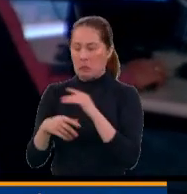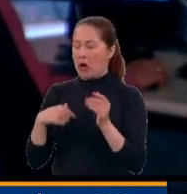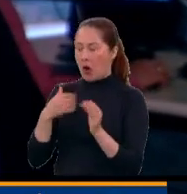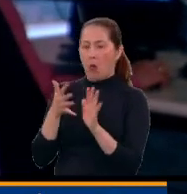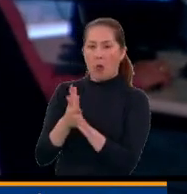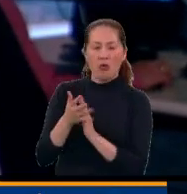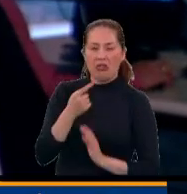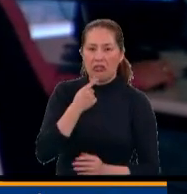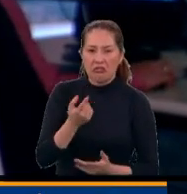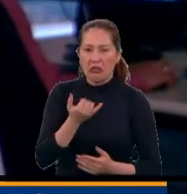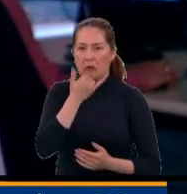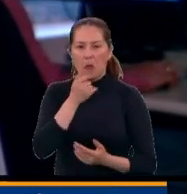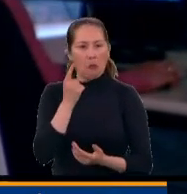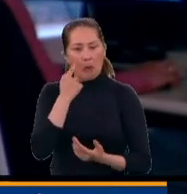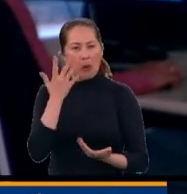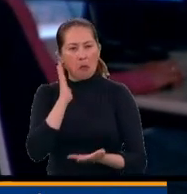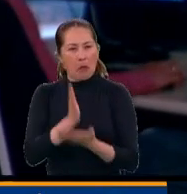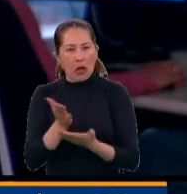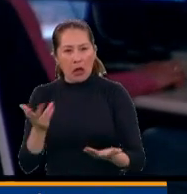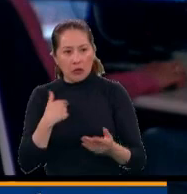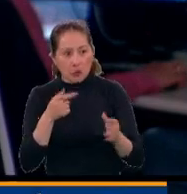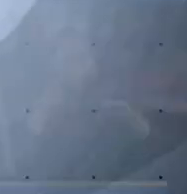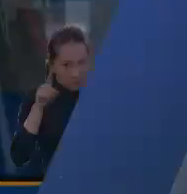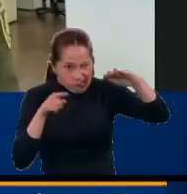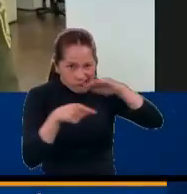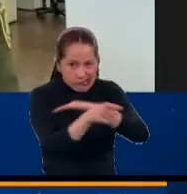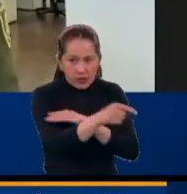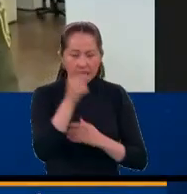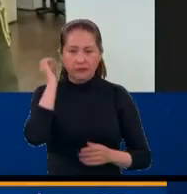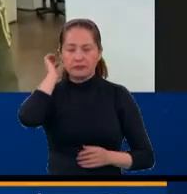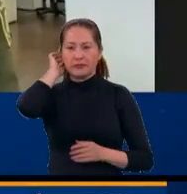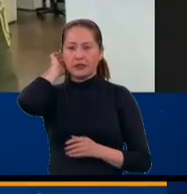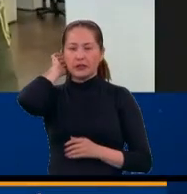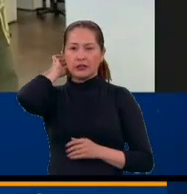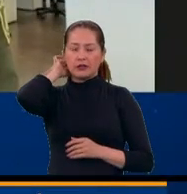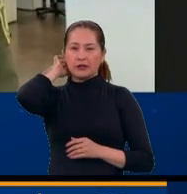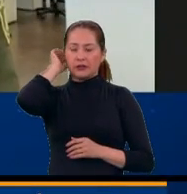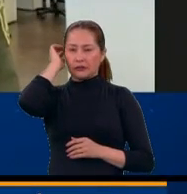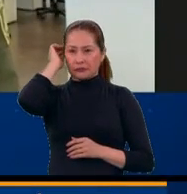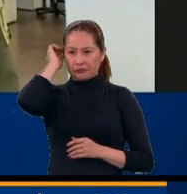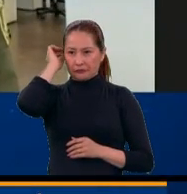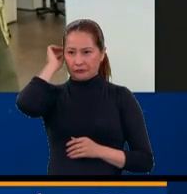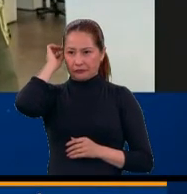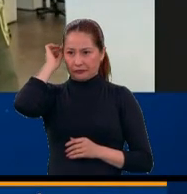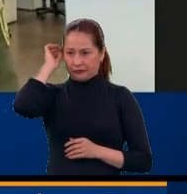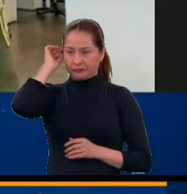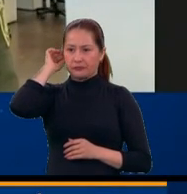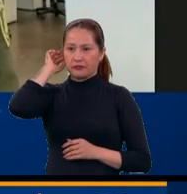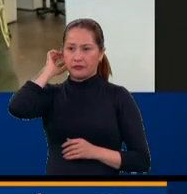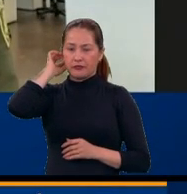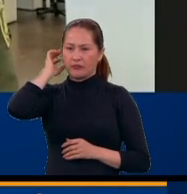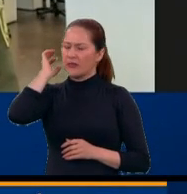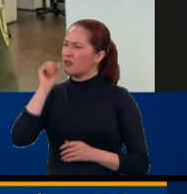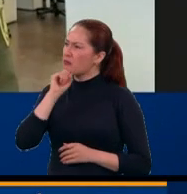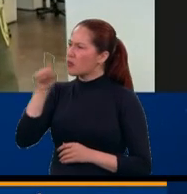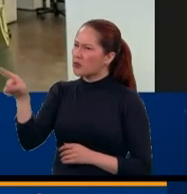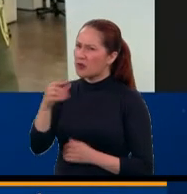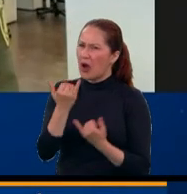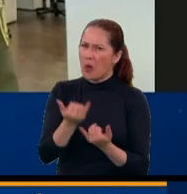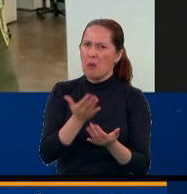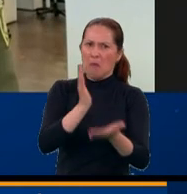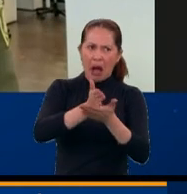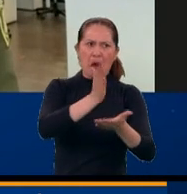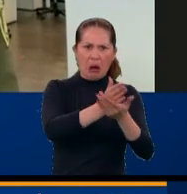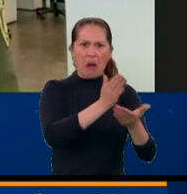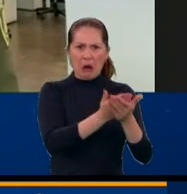qué hay detrás de estos hackeos. ¿De qué se trata este tema, esta ola de hackeos que están viviendo las compañías